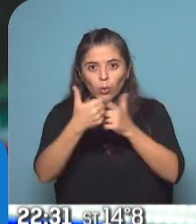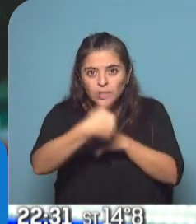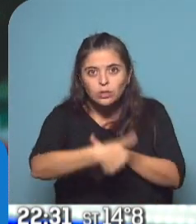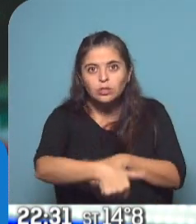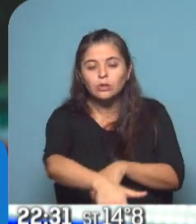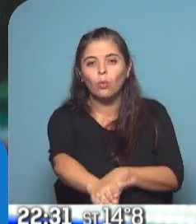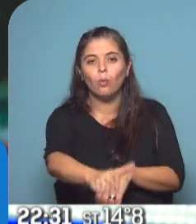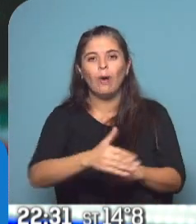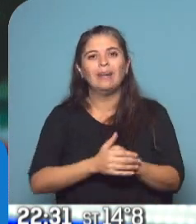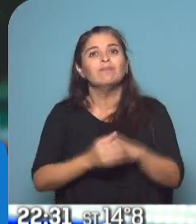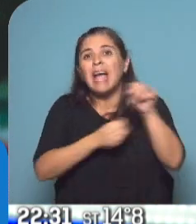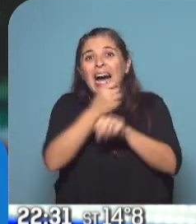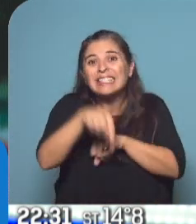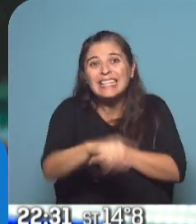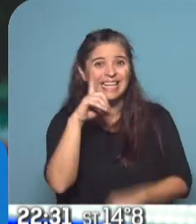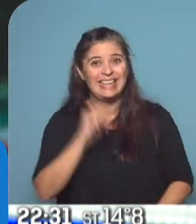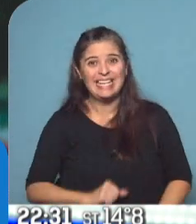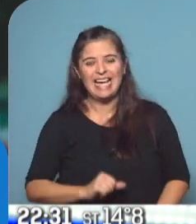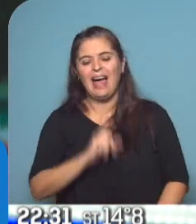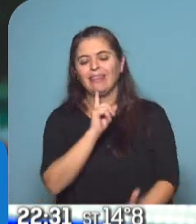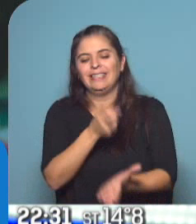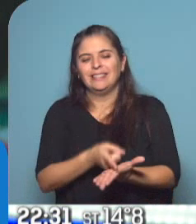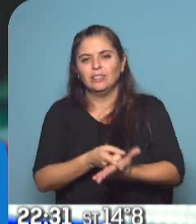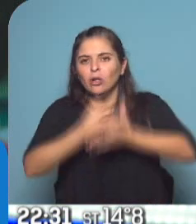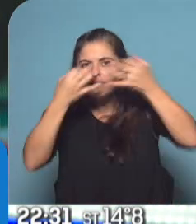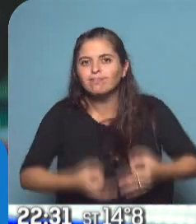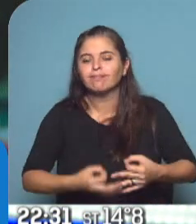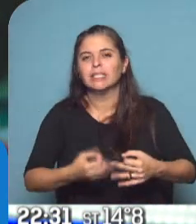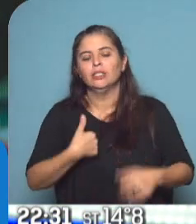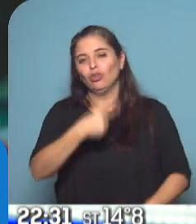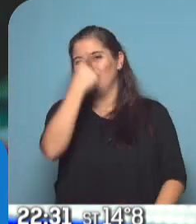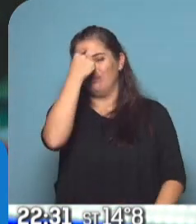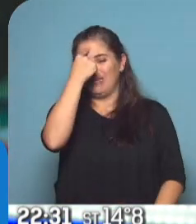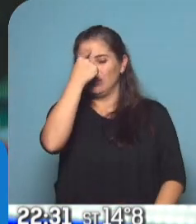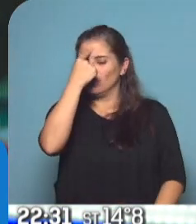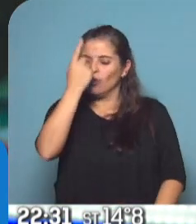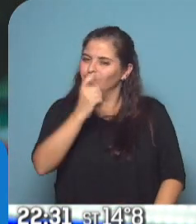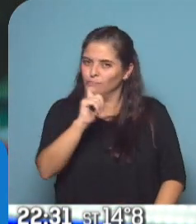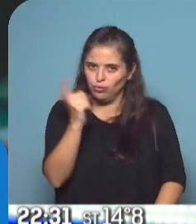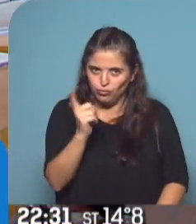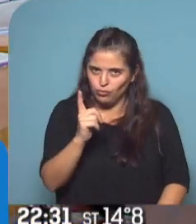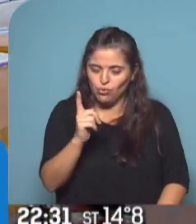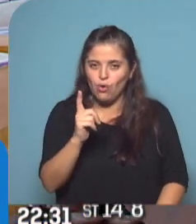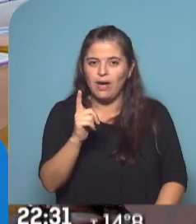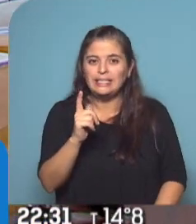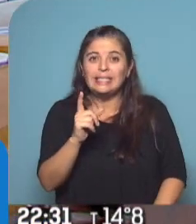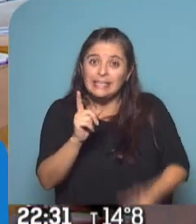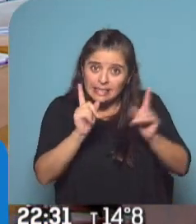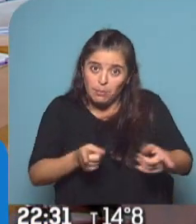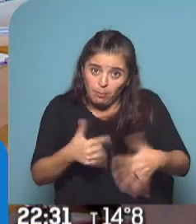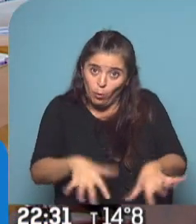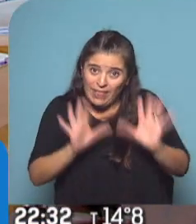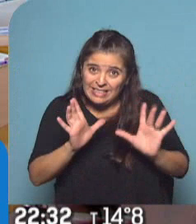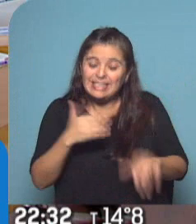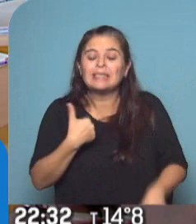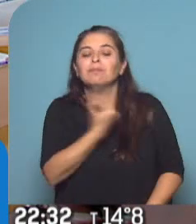creo que haya grandes definiciones por lo menos es lo que pienso y con relación a posibles represalias y hay una carta